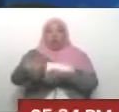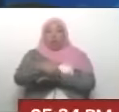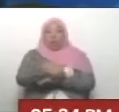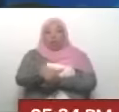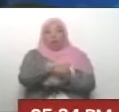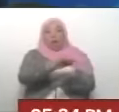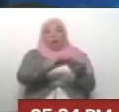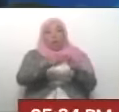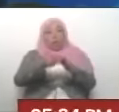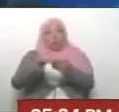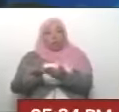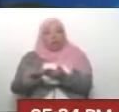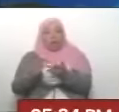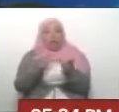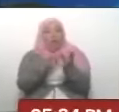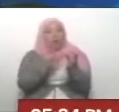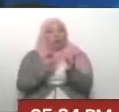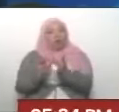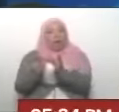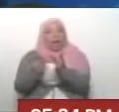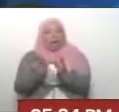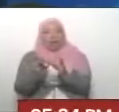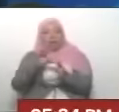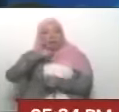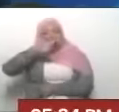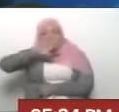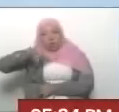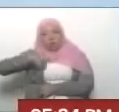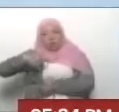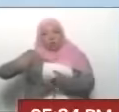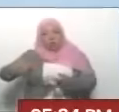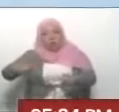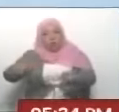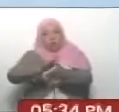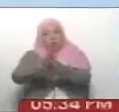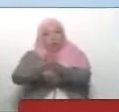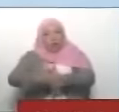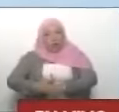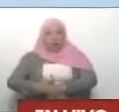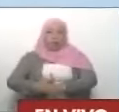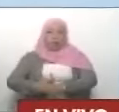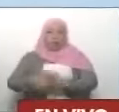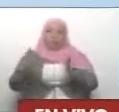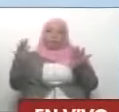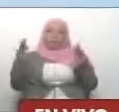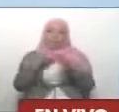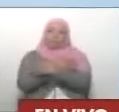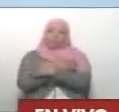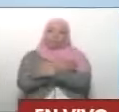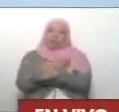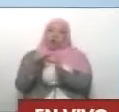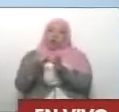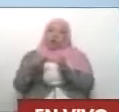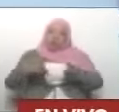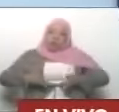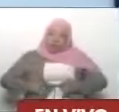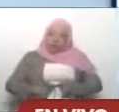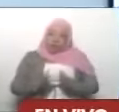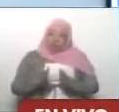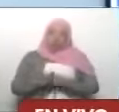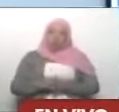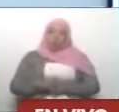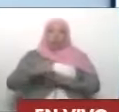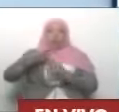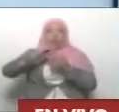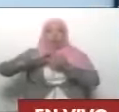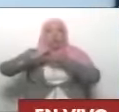escucharlo, nosotros nos desbloqueemos definitivamente. Qué bueno, vale. ¿Tú naciste dónde, Villegas? Trujillo,